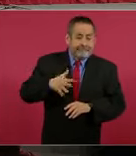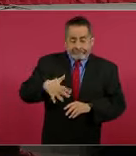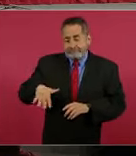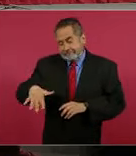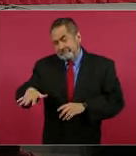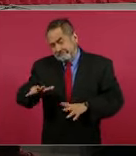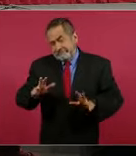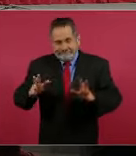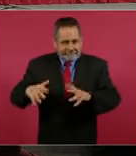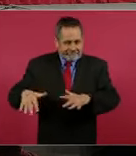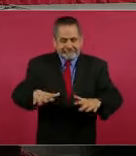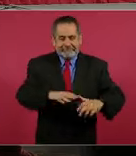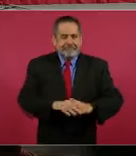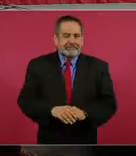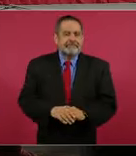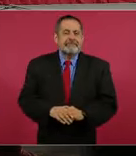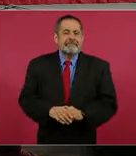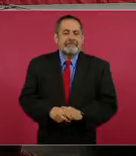esto,